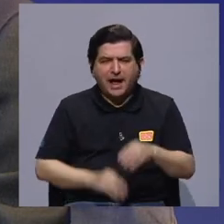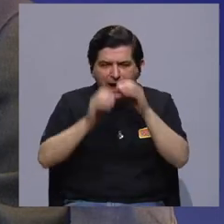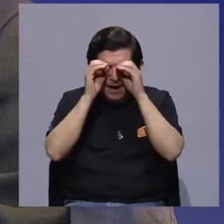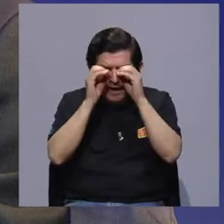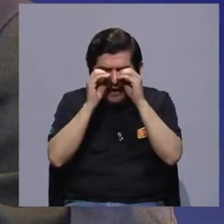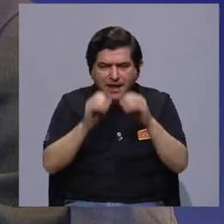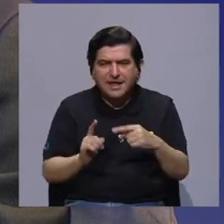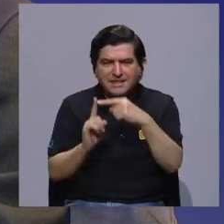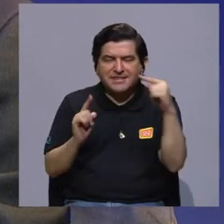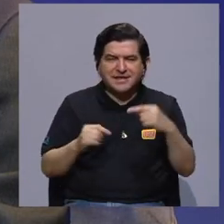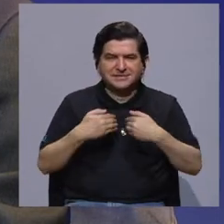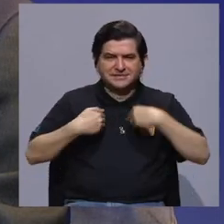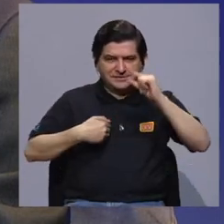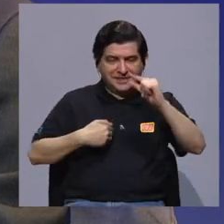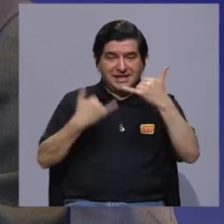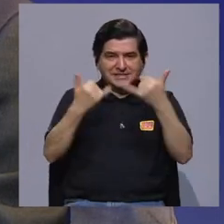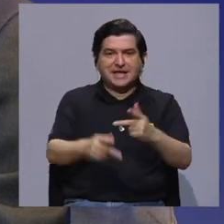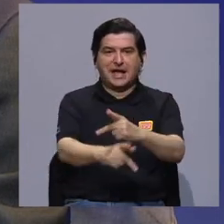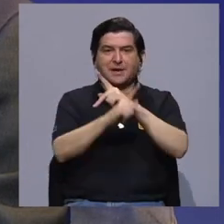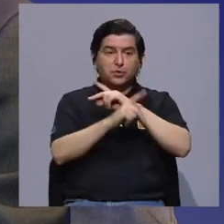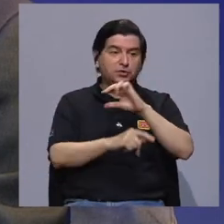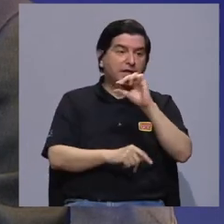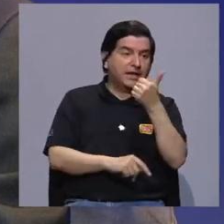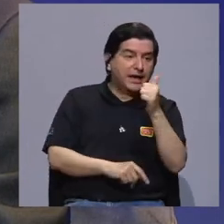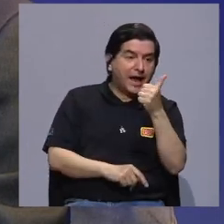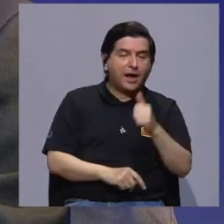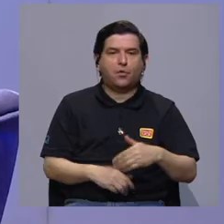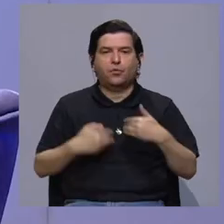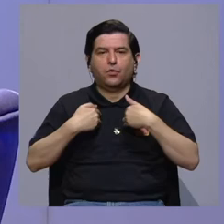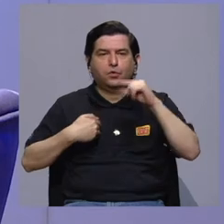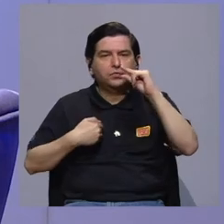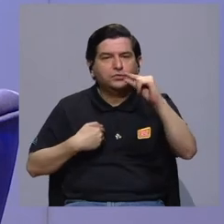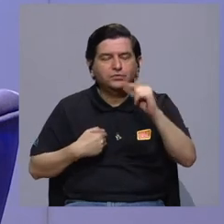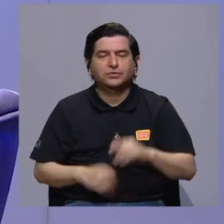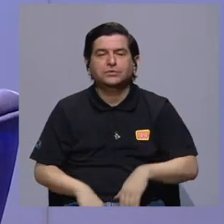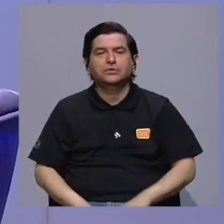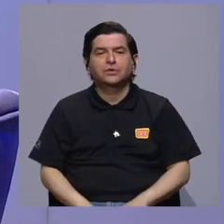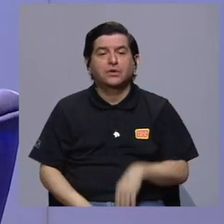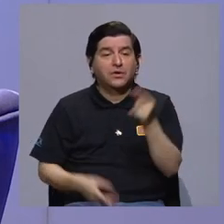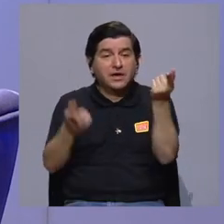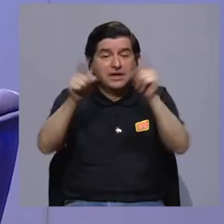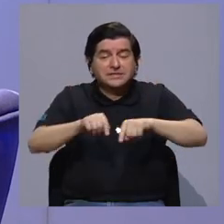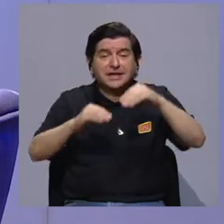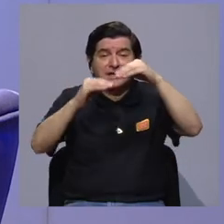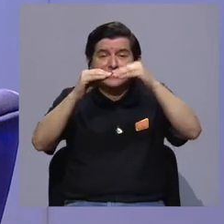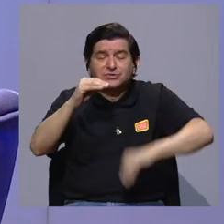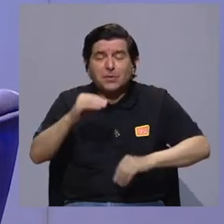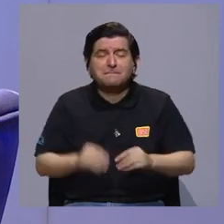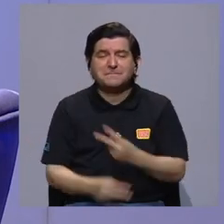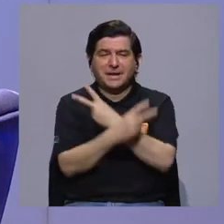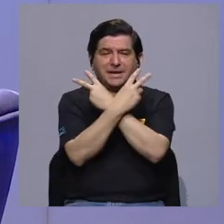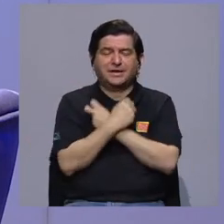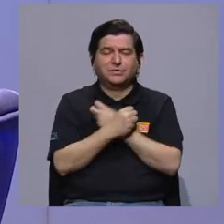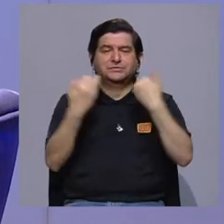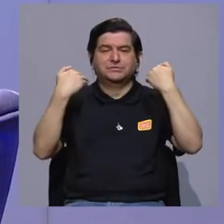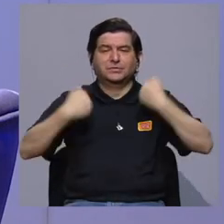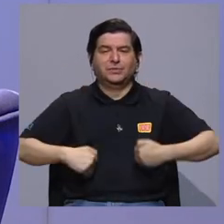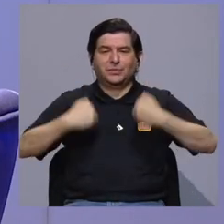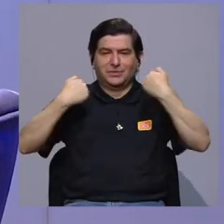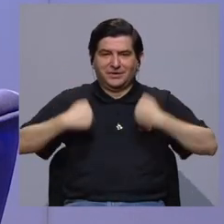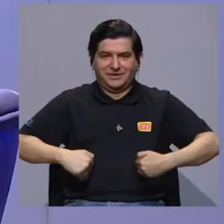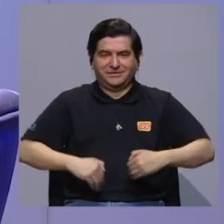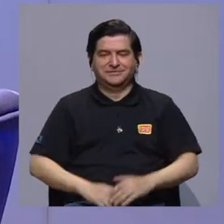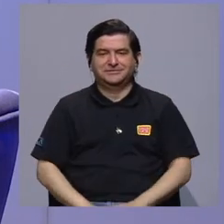estos microbios de insectos, como ya protegen a otro animal, tienden a ser menos tóxicos para